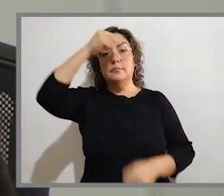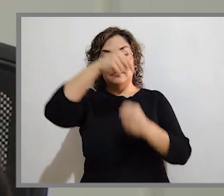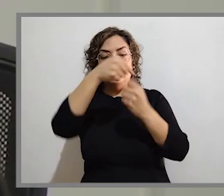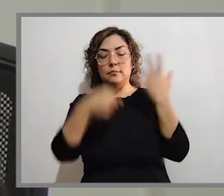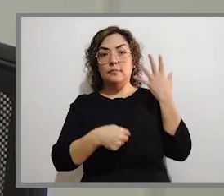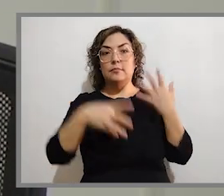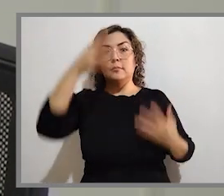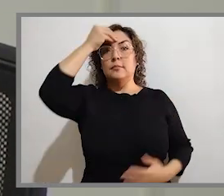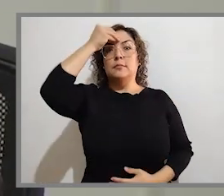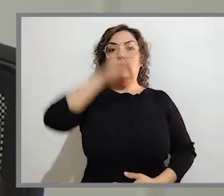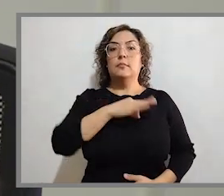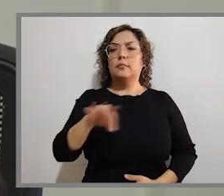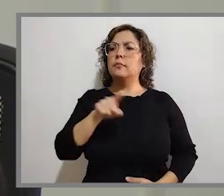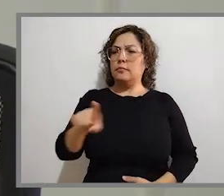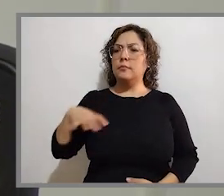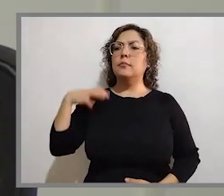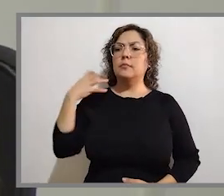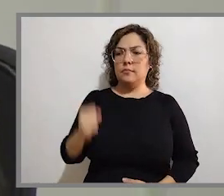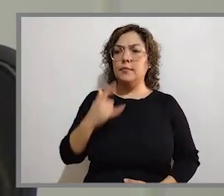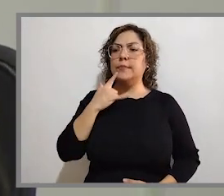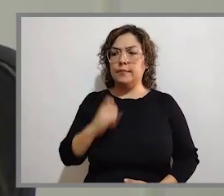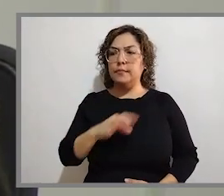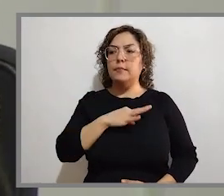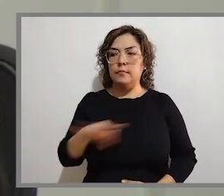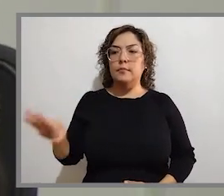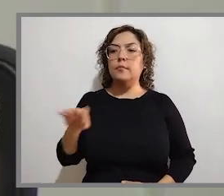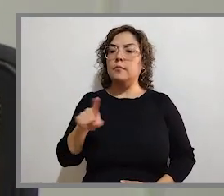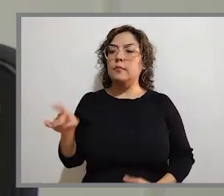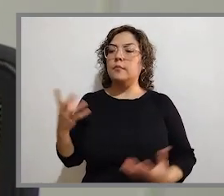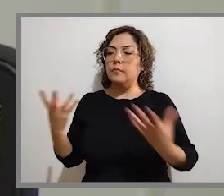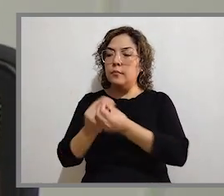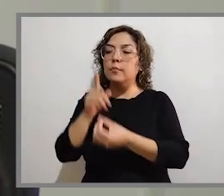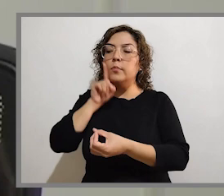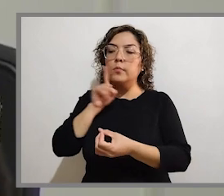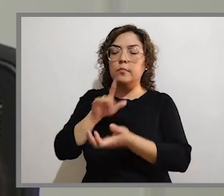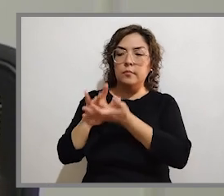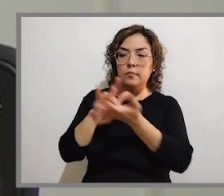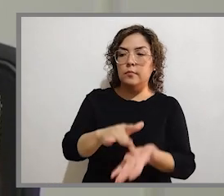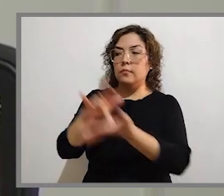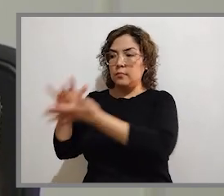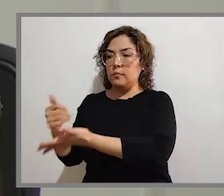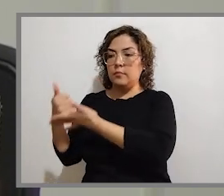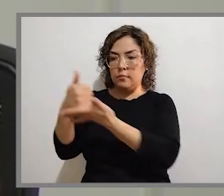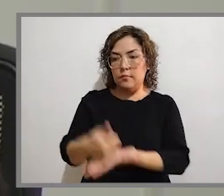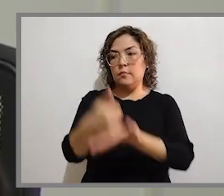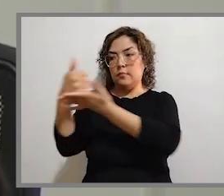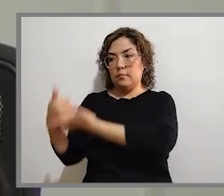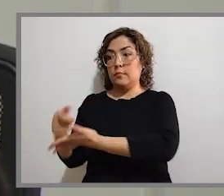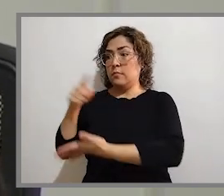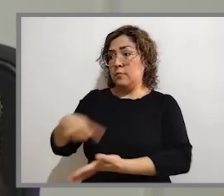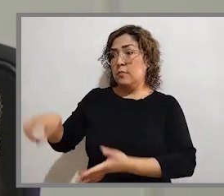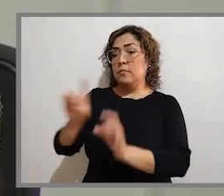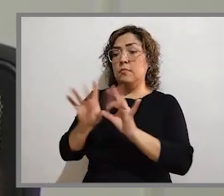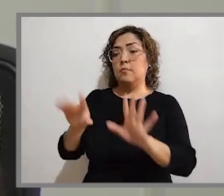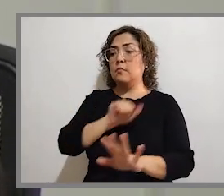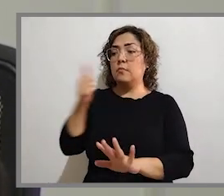alcance para poder trabajar tanto en conjunto como también para hacer frente en su caso, a la violencia política